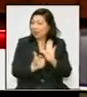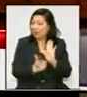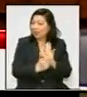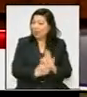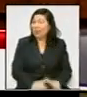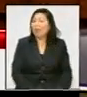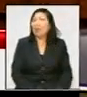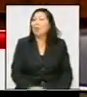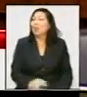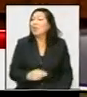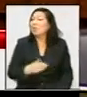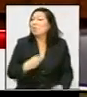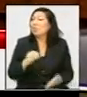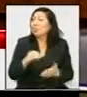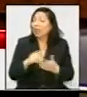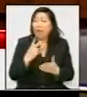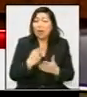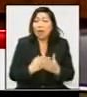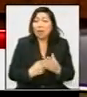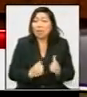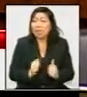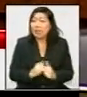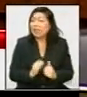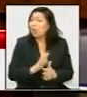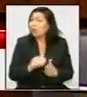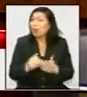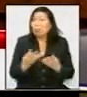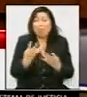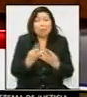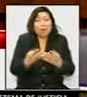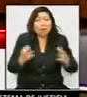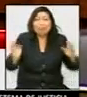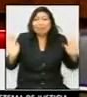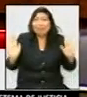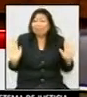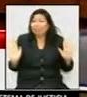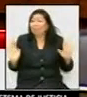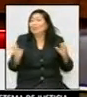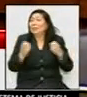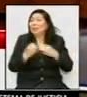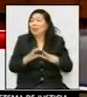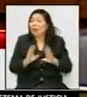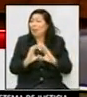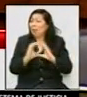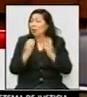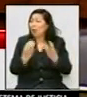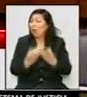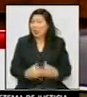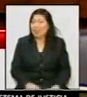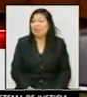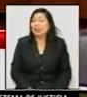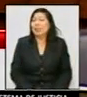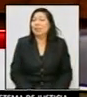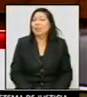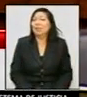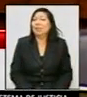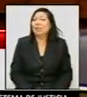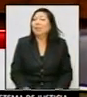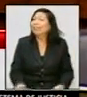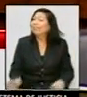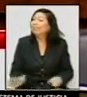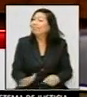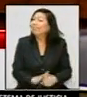inconstitucional, no se le puede dar la confianza porque si no iríamos todos a la cárcel, y entonces disuelto el Congreso. Y entonces